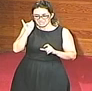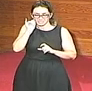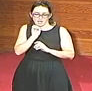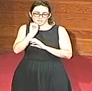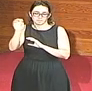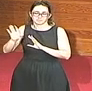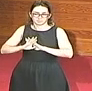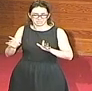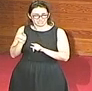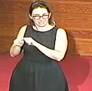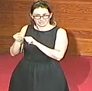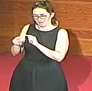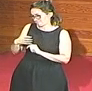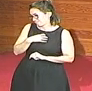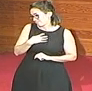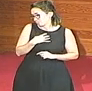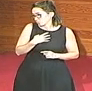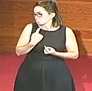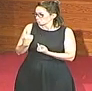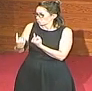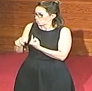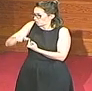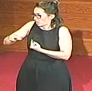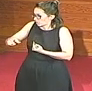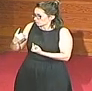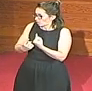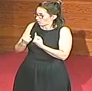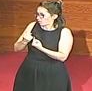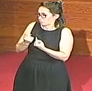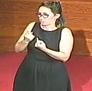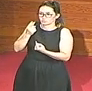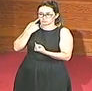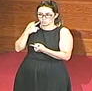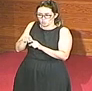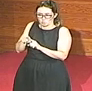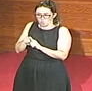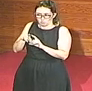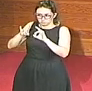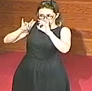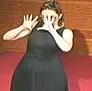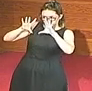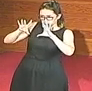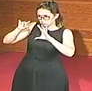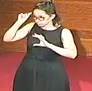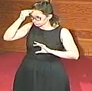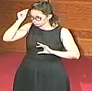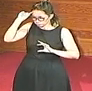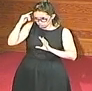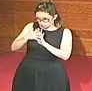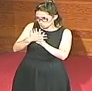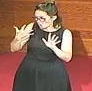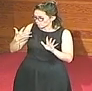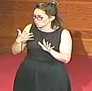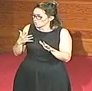tampoco. Hay mucha gente que es sorprendente, ¿no?, lo rápida que es mentalmente, las ganas que tiene